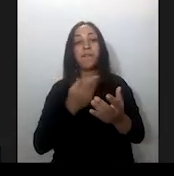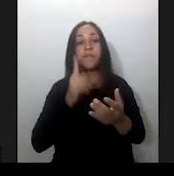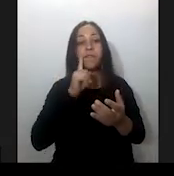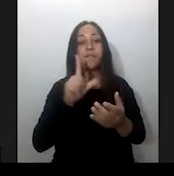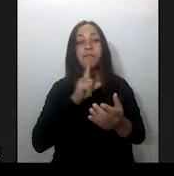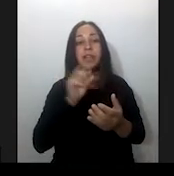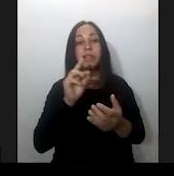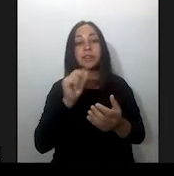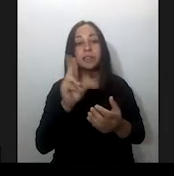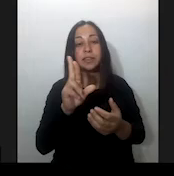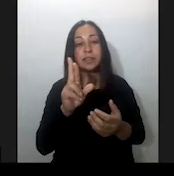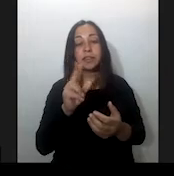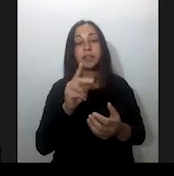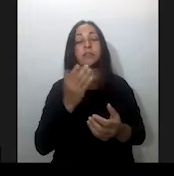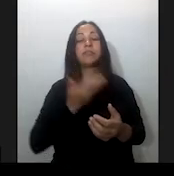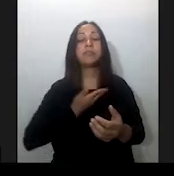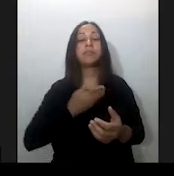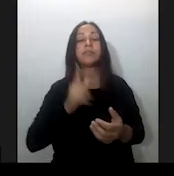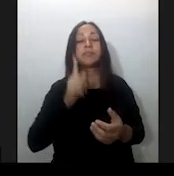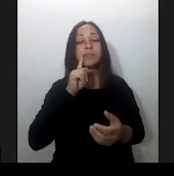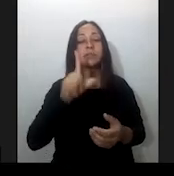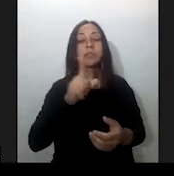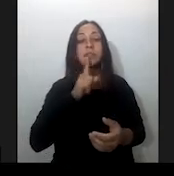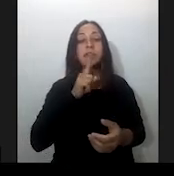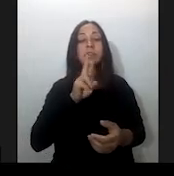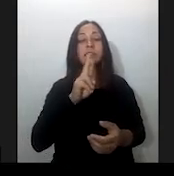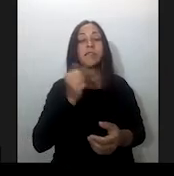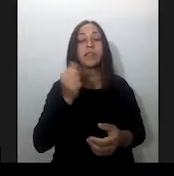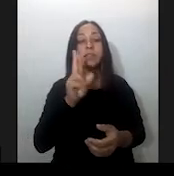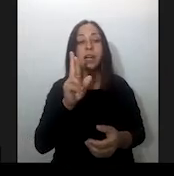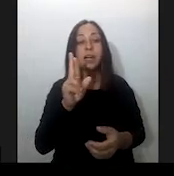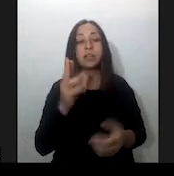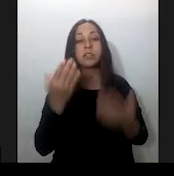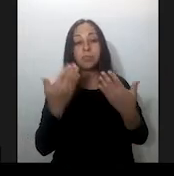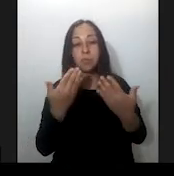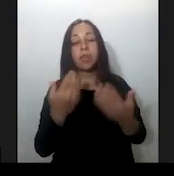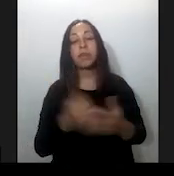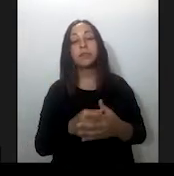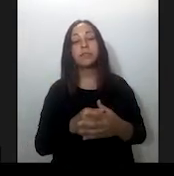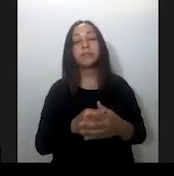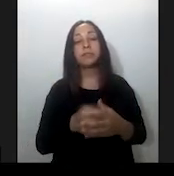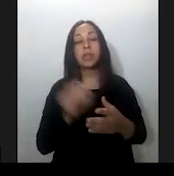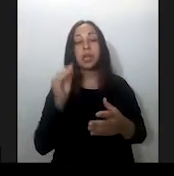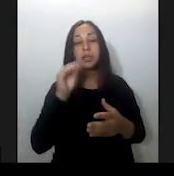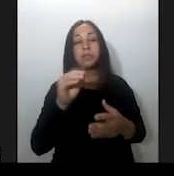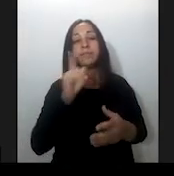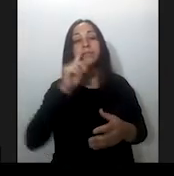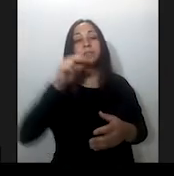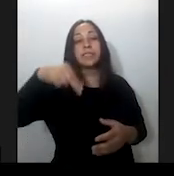filtrarlo, claramente, esa sería otra opción, pero bueno, acá vamos a ver otra forma de hacerlo. Entonces, vamos a ir a